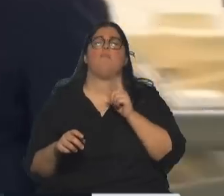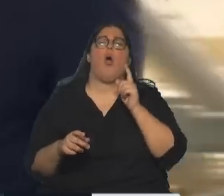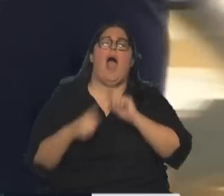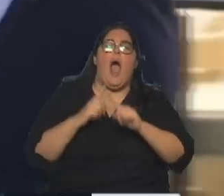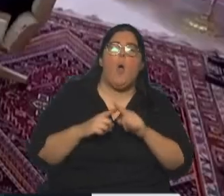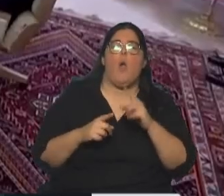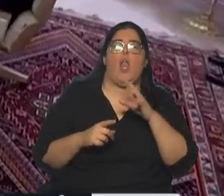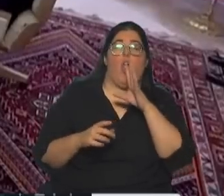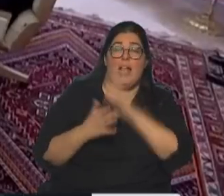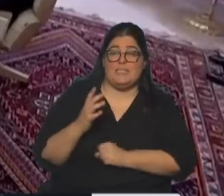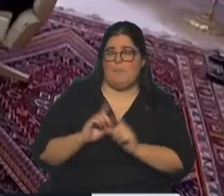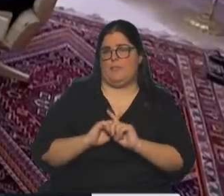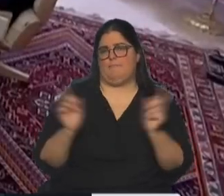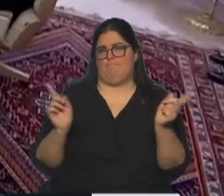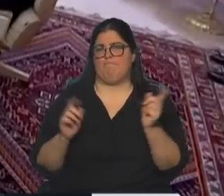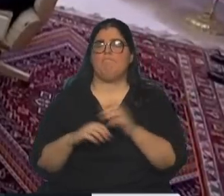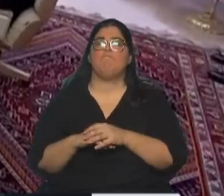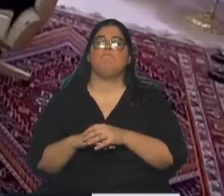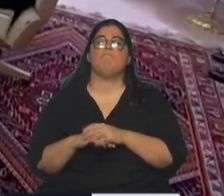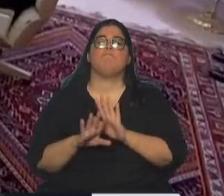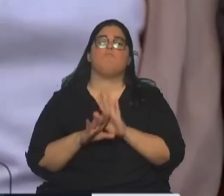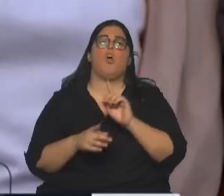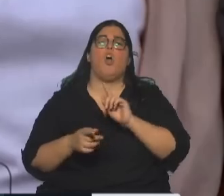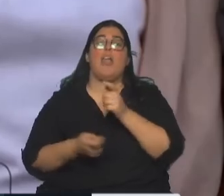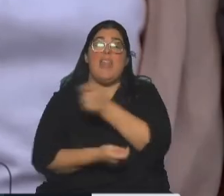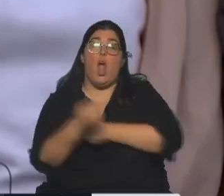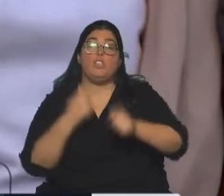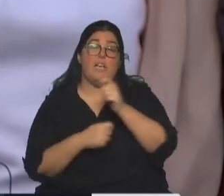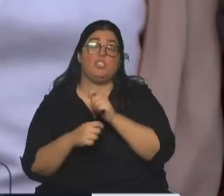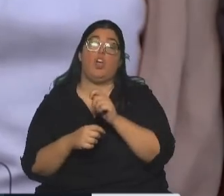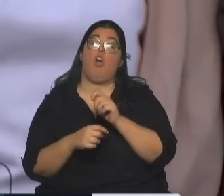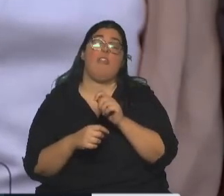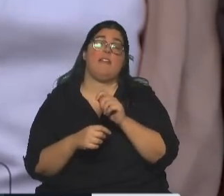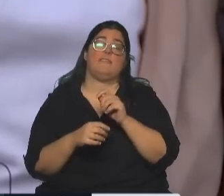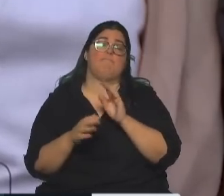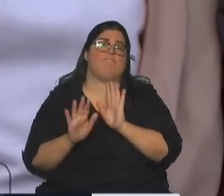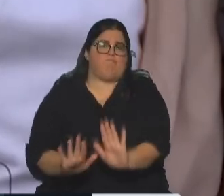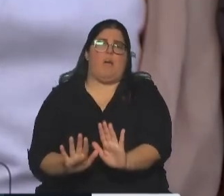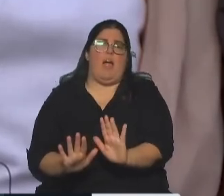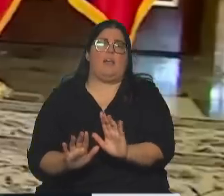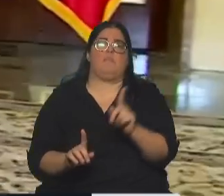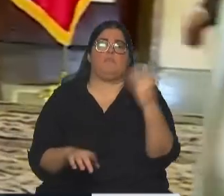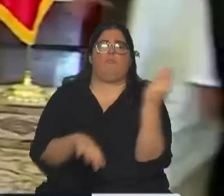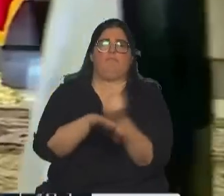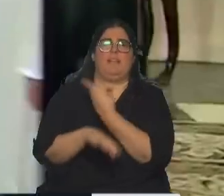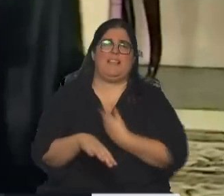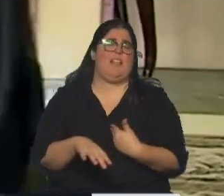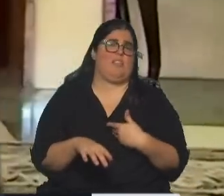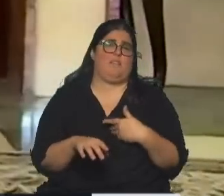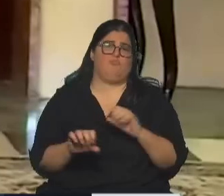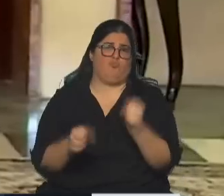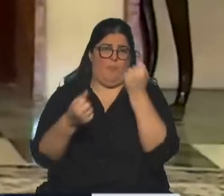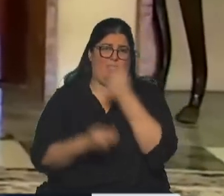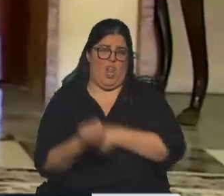cuyas negociaciones se encuentran estancadas desde la llegada a la presidencia de Irán del conservador Raisi. Por su parte,